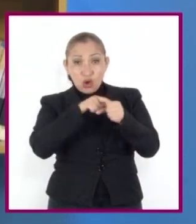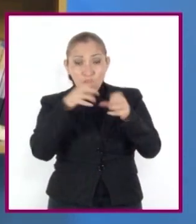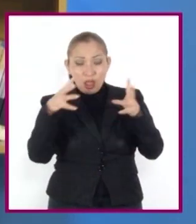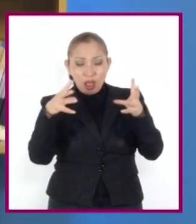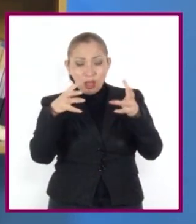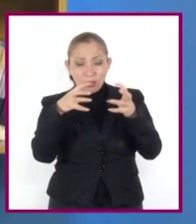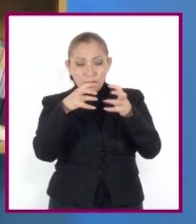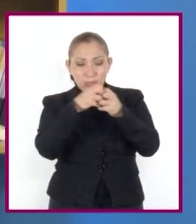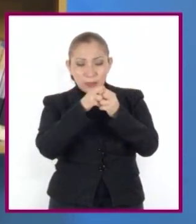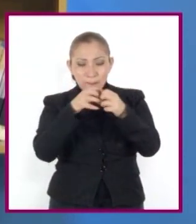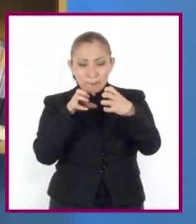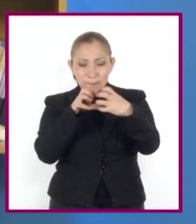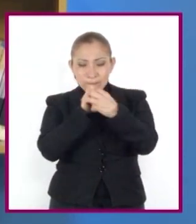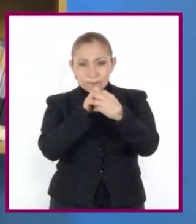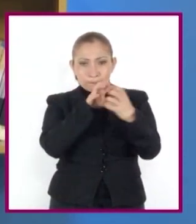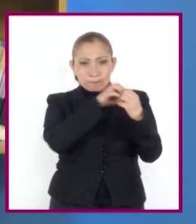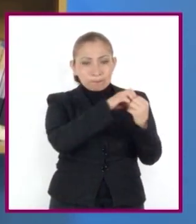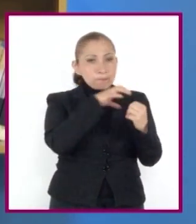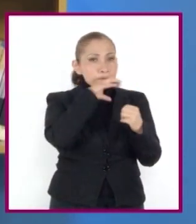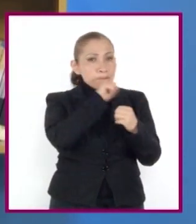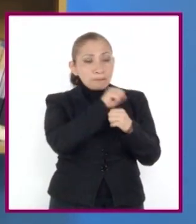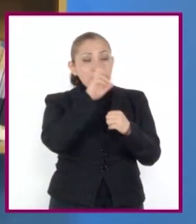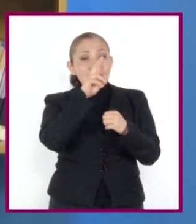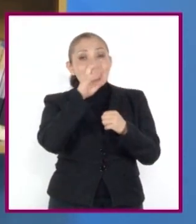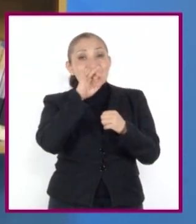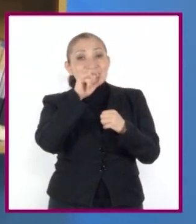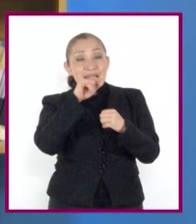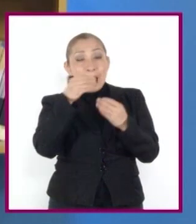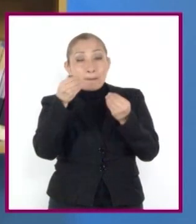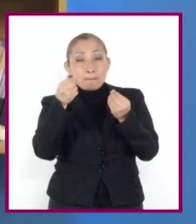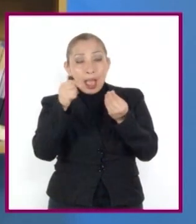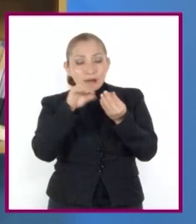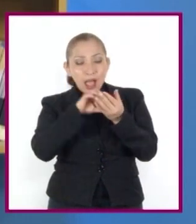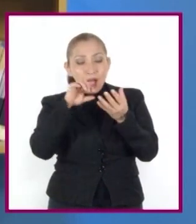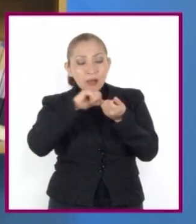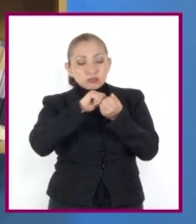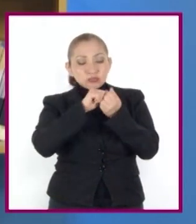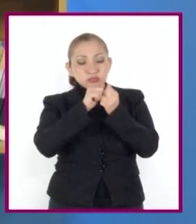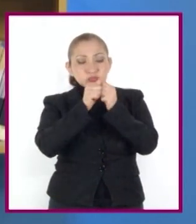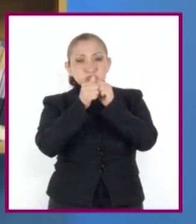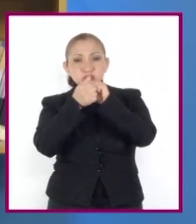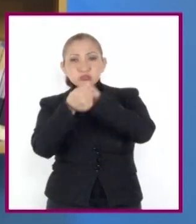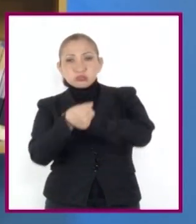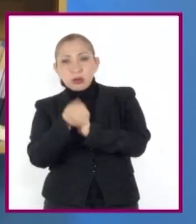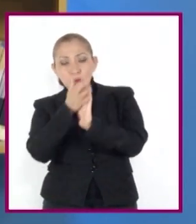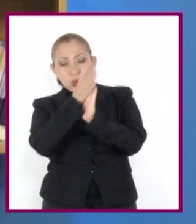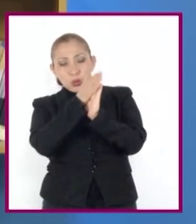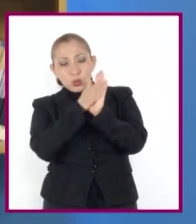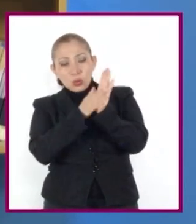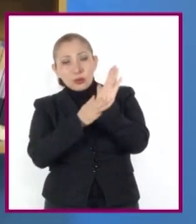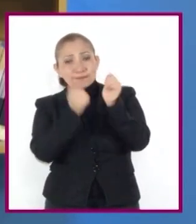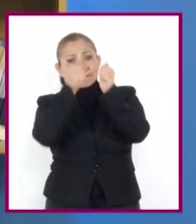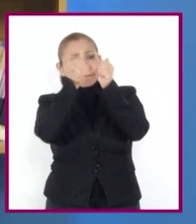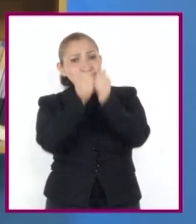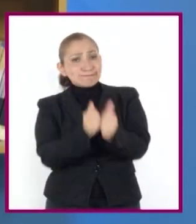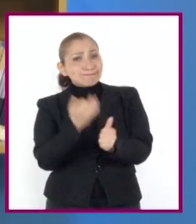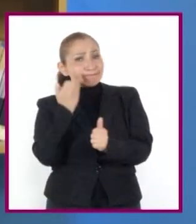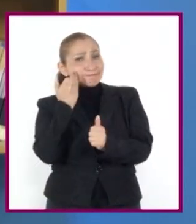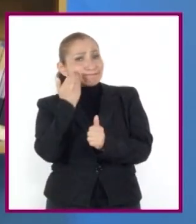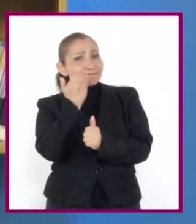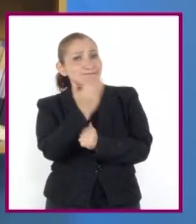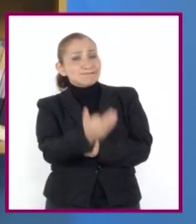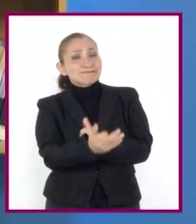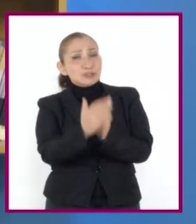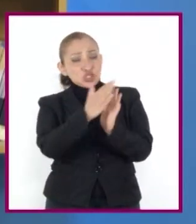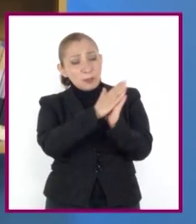funden por efectos del calor, las resinas y minerales reaccionan formando una película duradera y uniforme